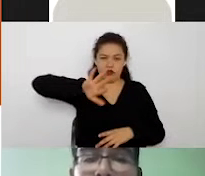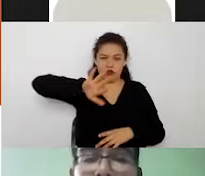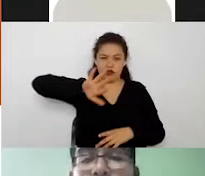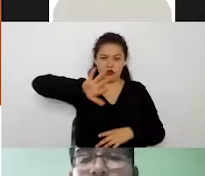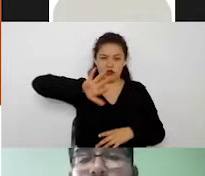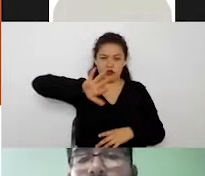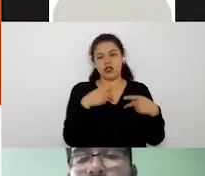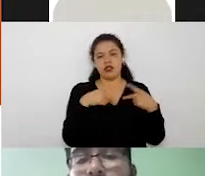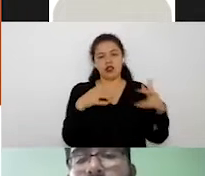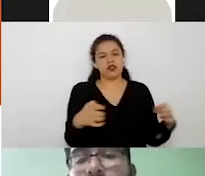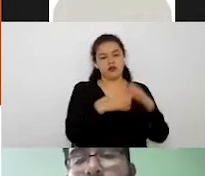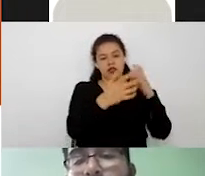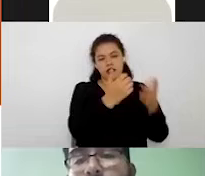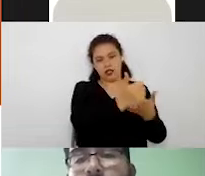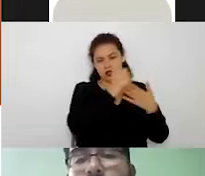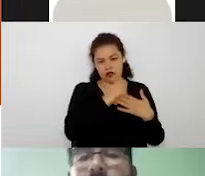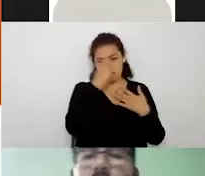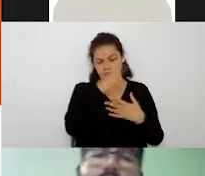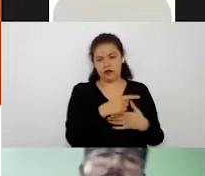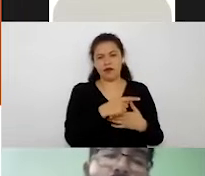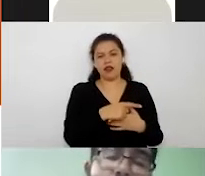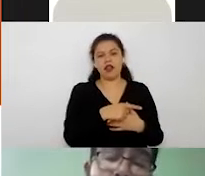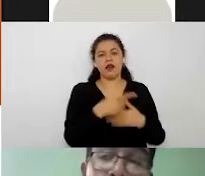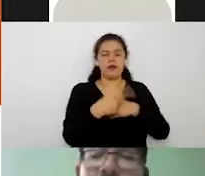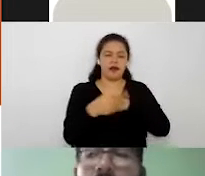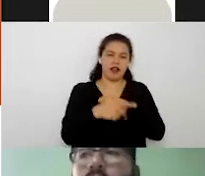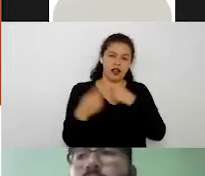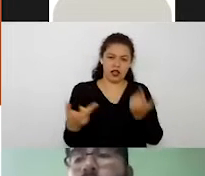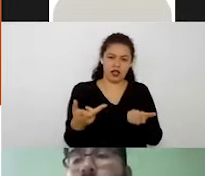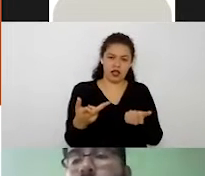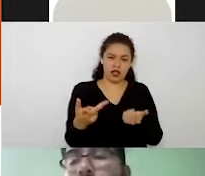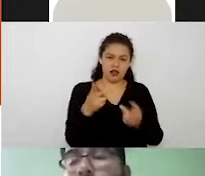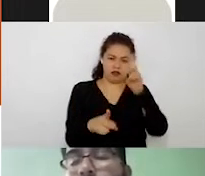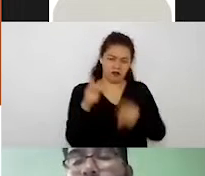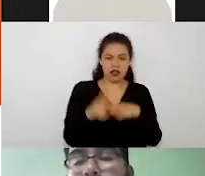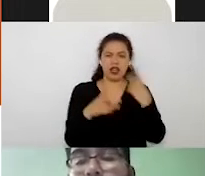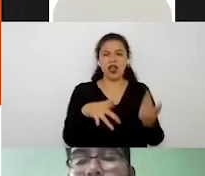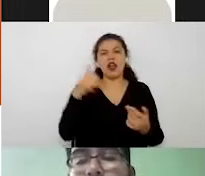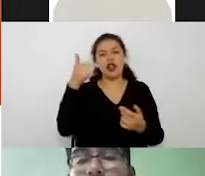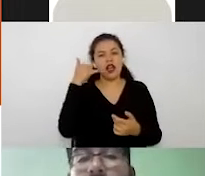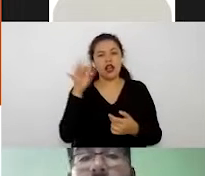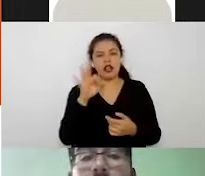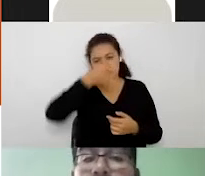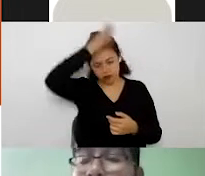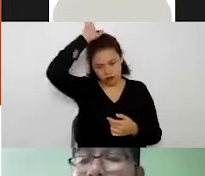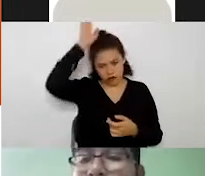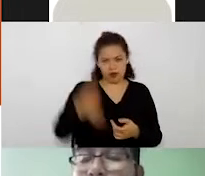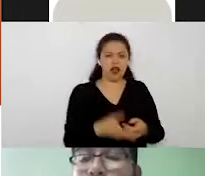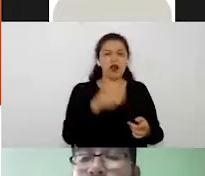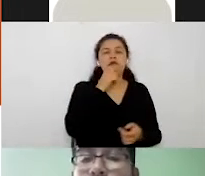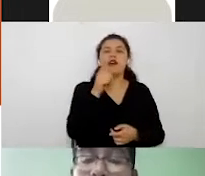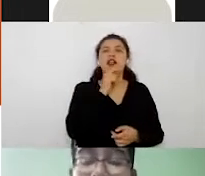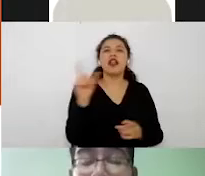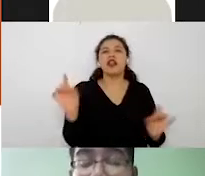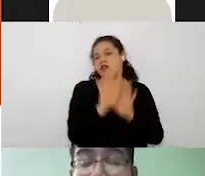auxilio según el riesgo de la emergencia o el siniestro. Podría ser a los bomberos, podría ser a la policía, en caso, por